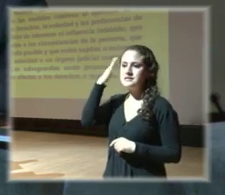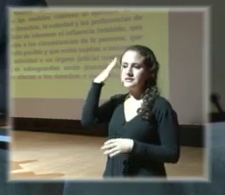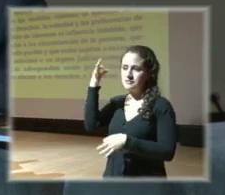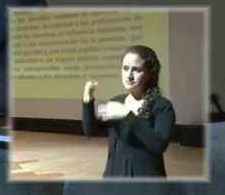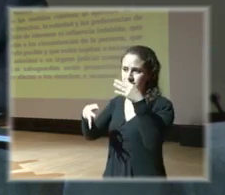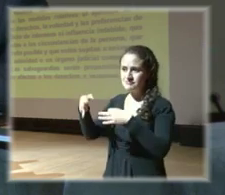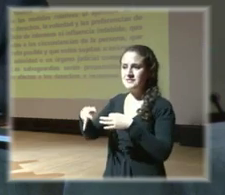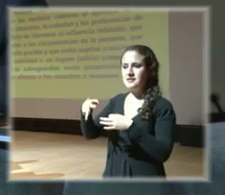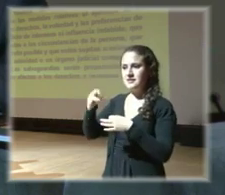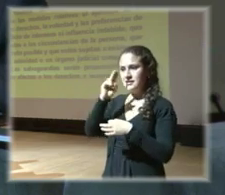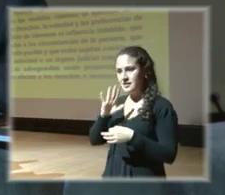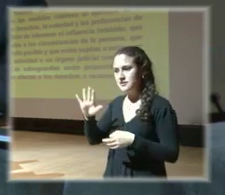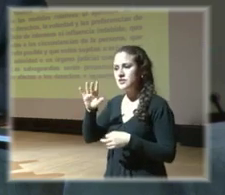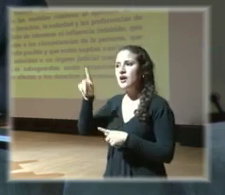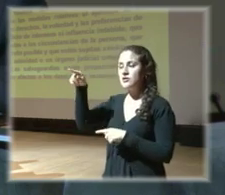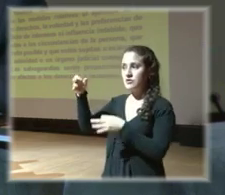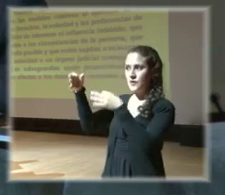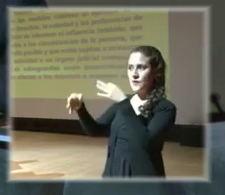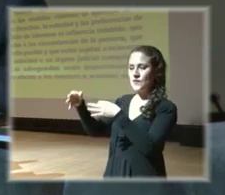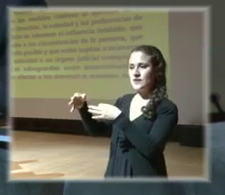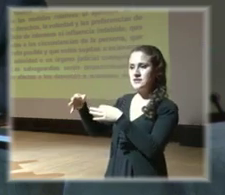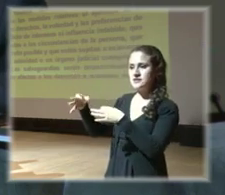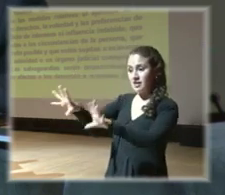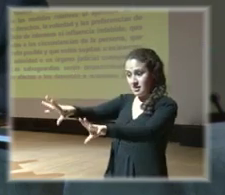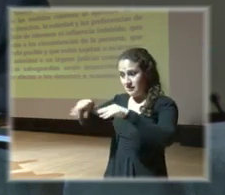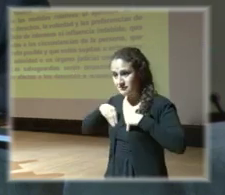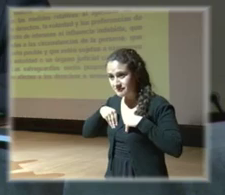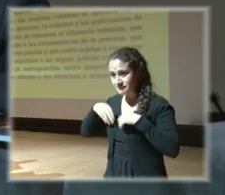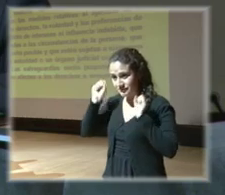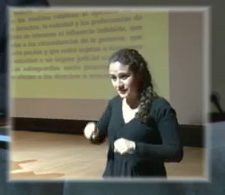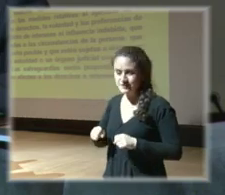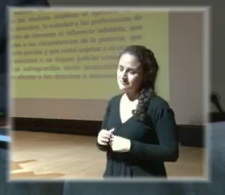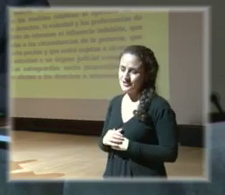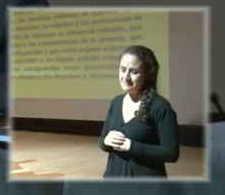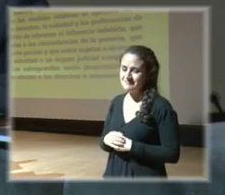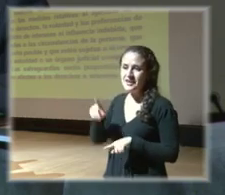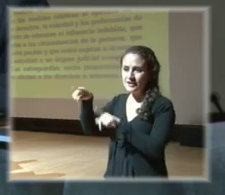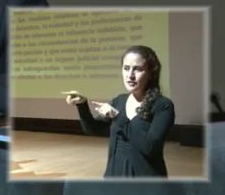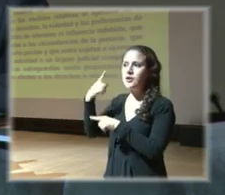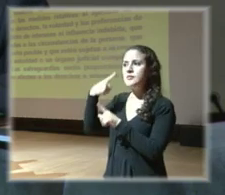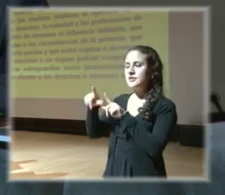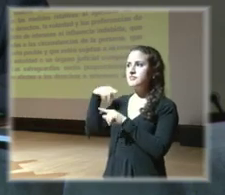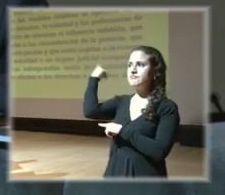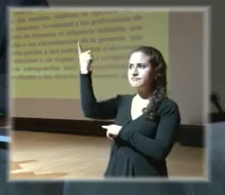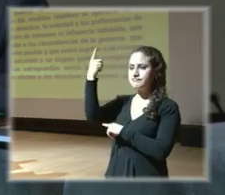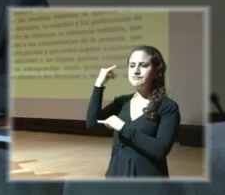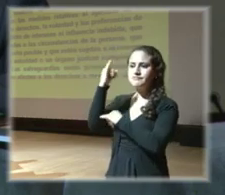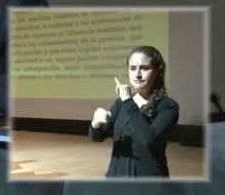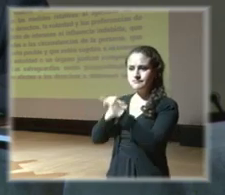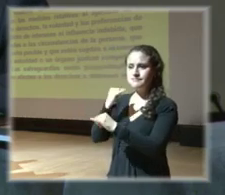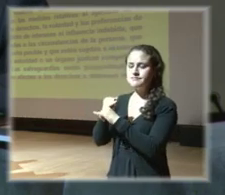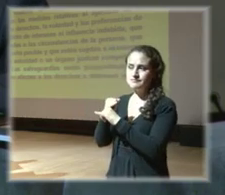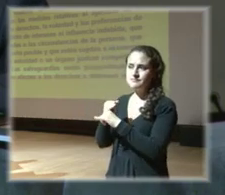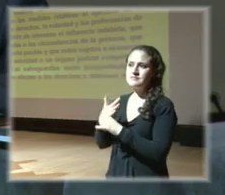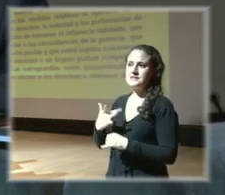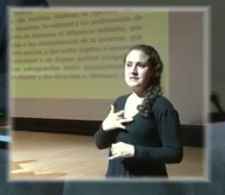jurisprudencia nacional, algunos jueces todavía no se animan a afirmarlo rotundamente, hoy por hoy en el ámbito internacional me parece que